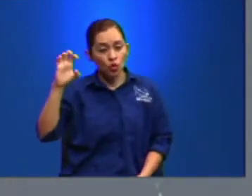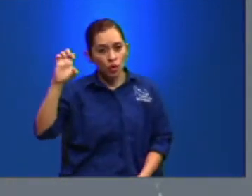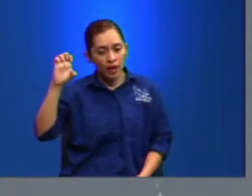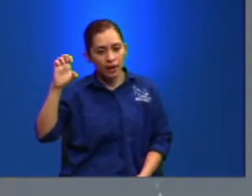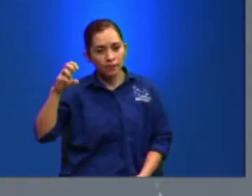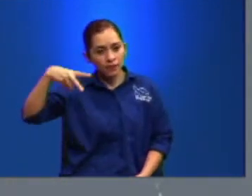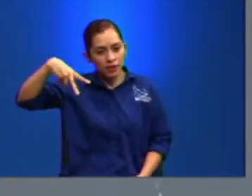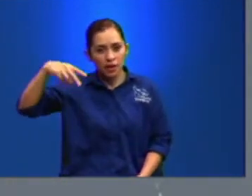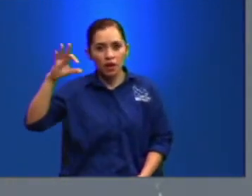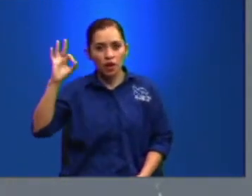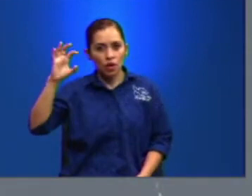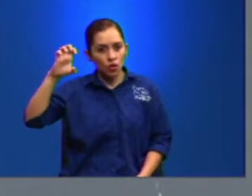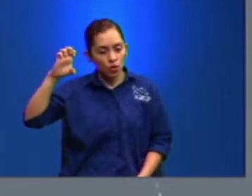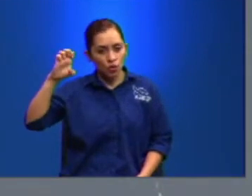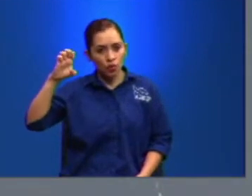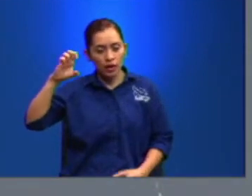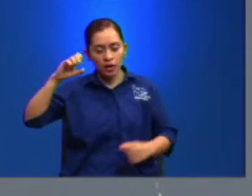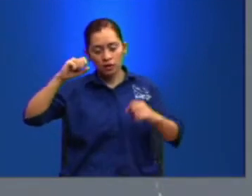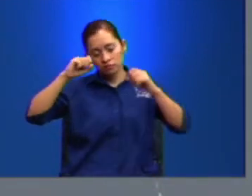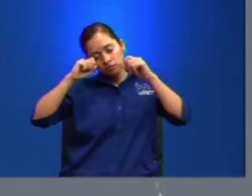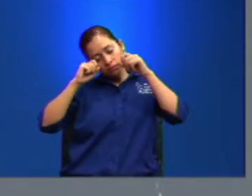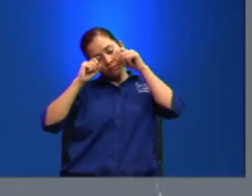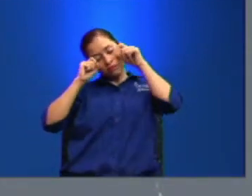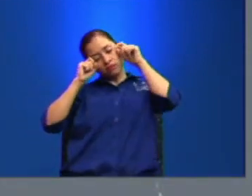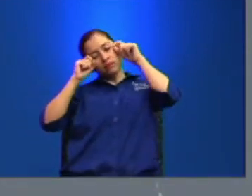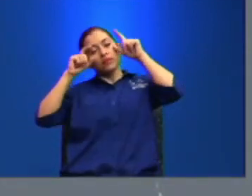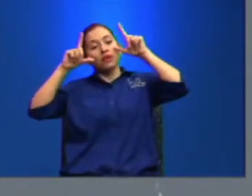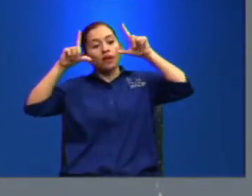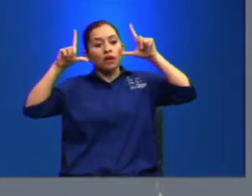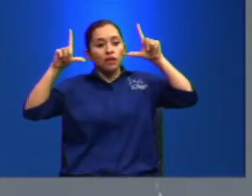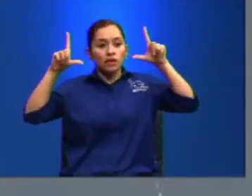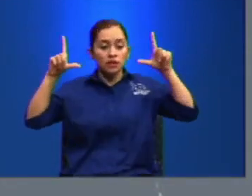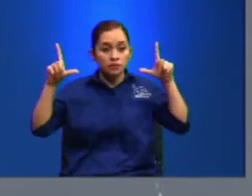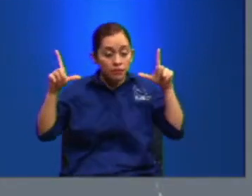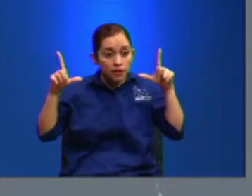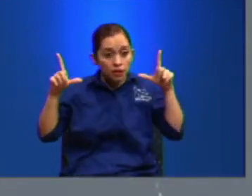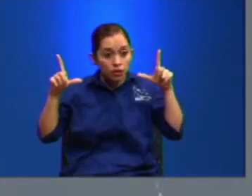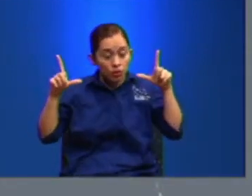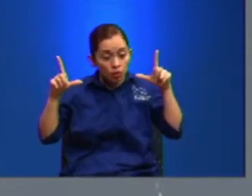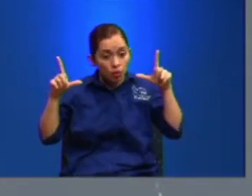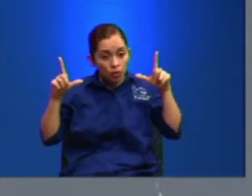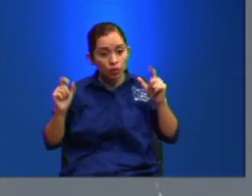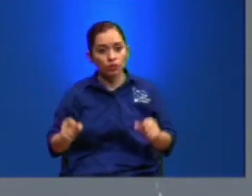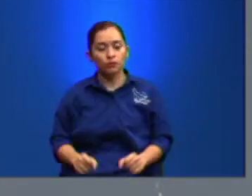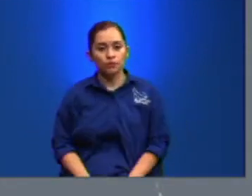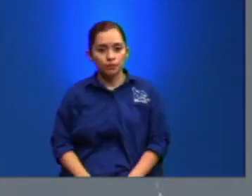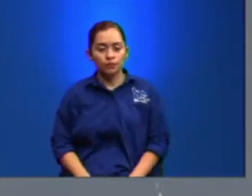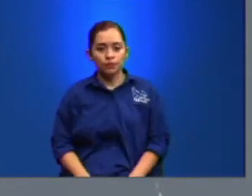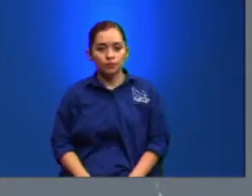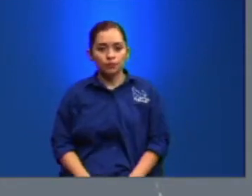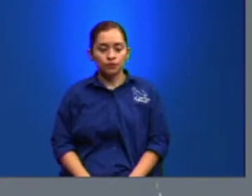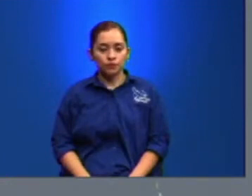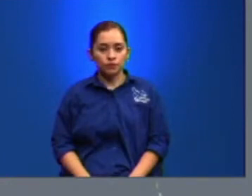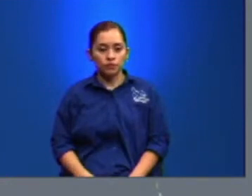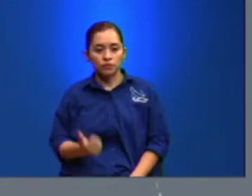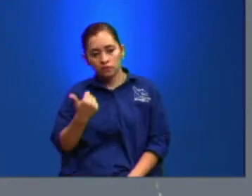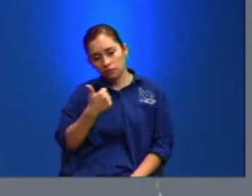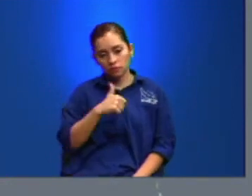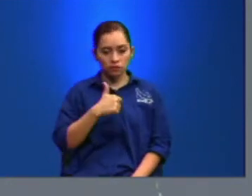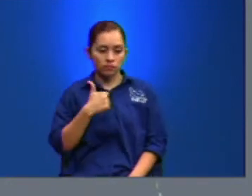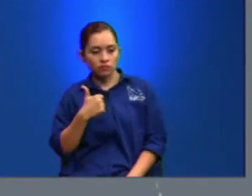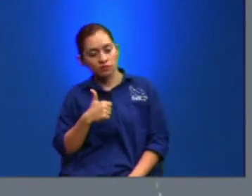y yo pienso que un despierto no puede despertar entonces este experto que estaba dormido cuando nos despertó de su embriaguez